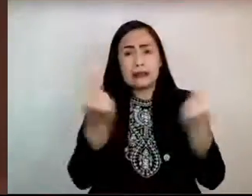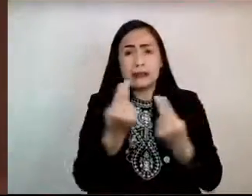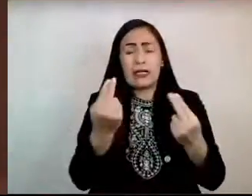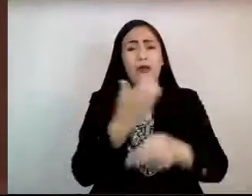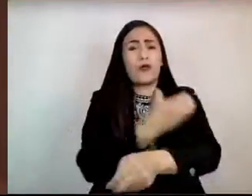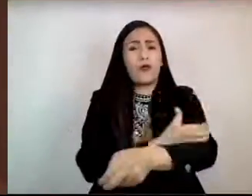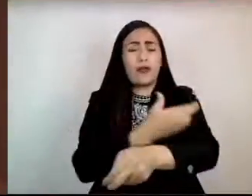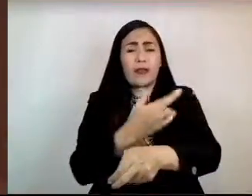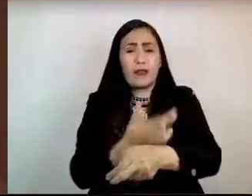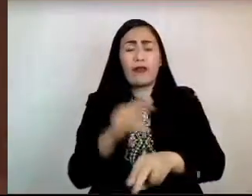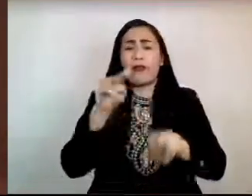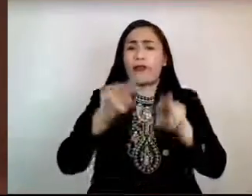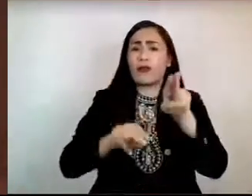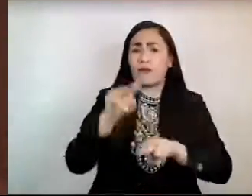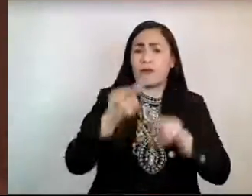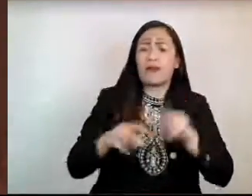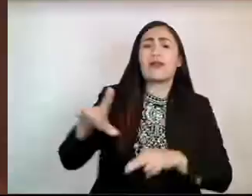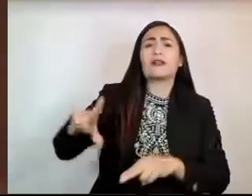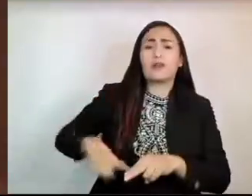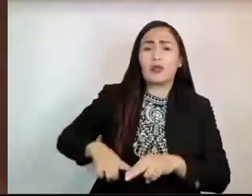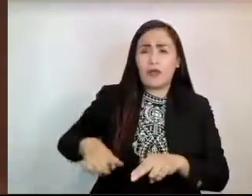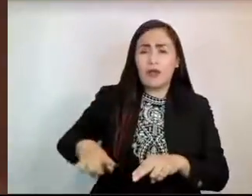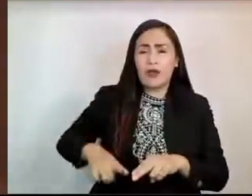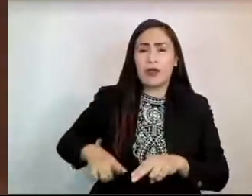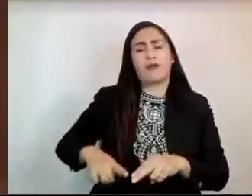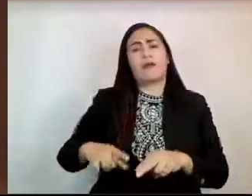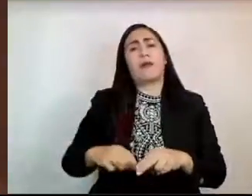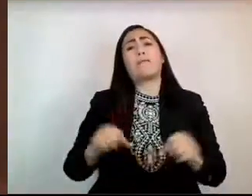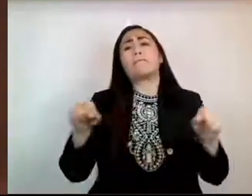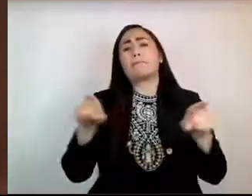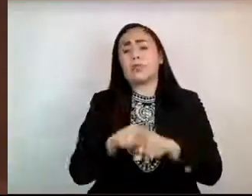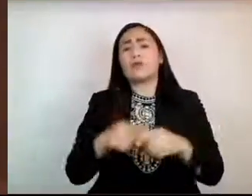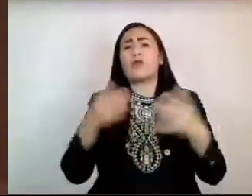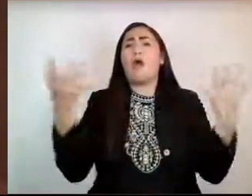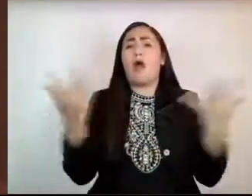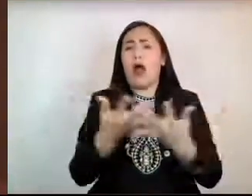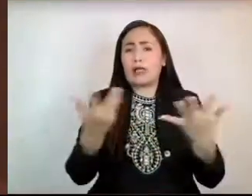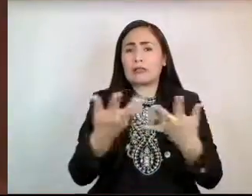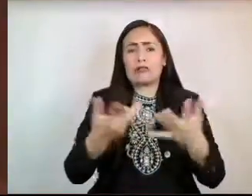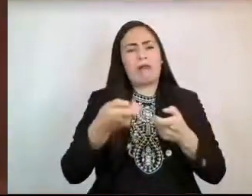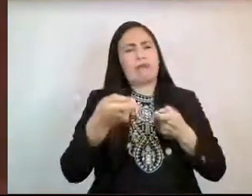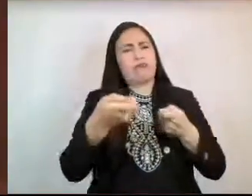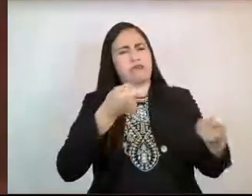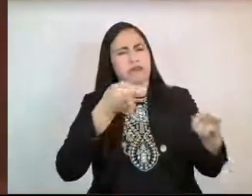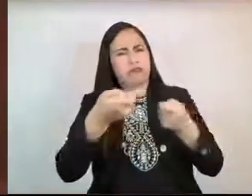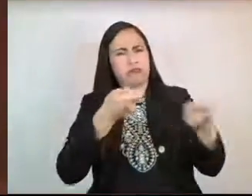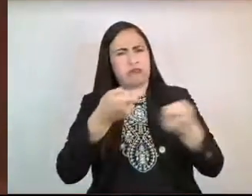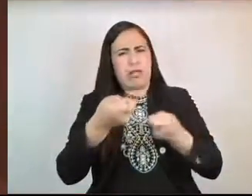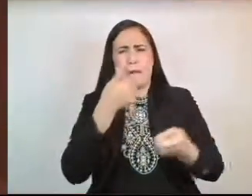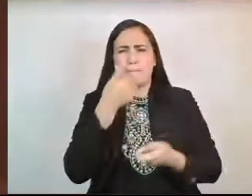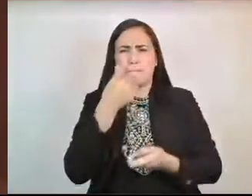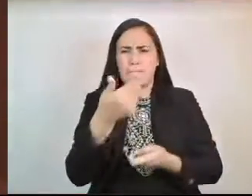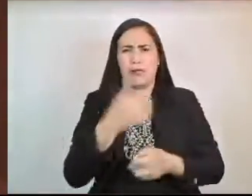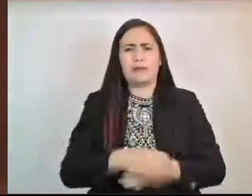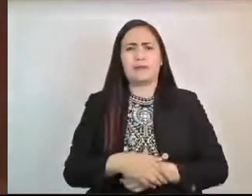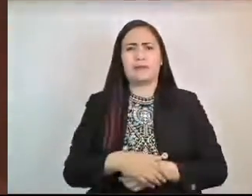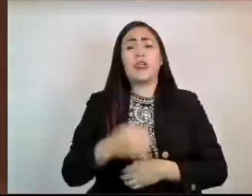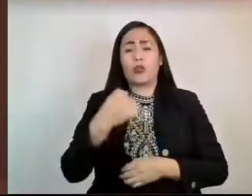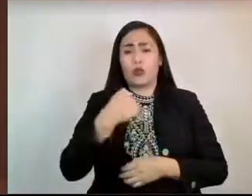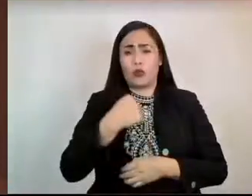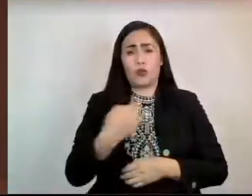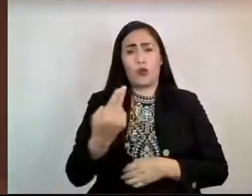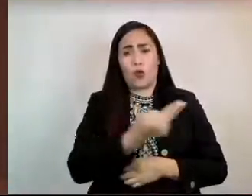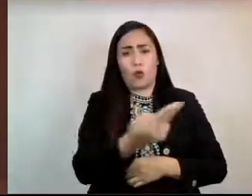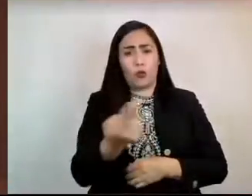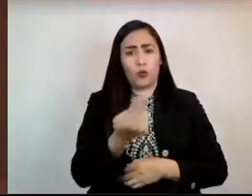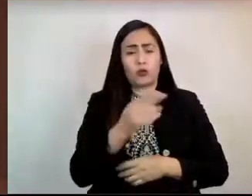de los 3 órdenes de gobierno y así generar acciones de gobernanza. Pongo a la consideración